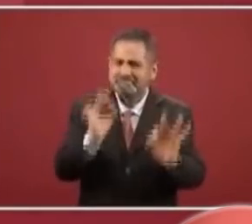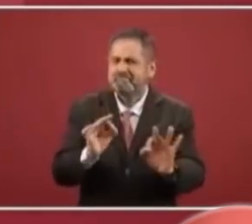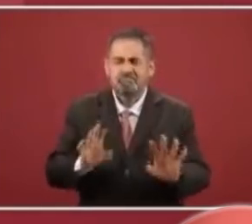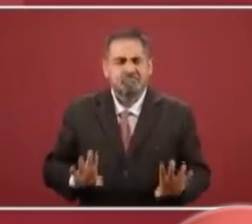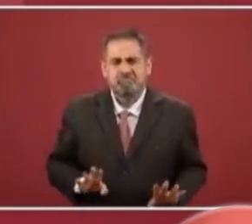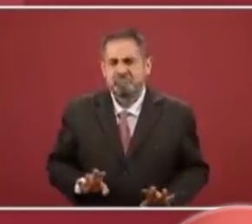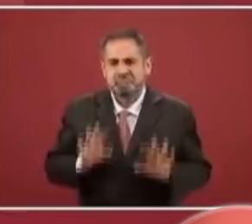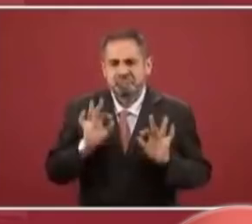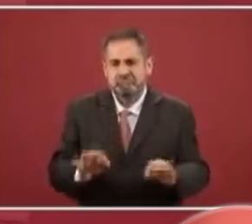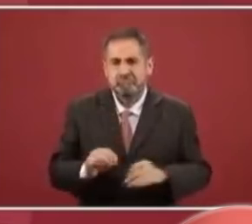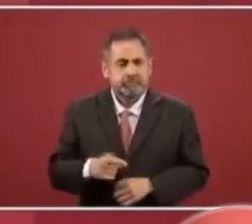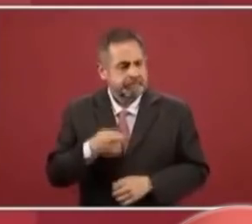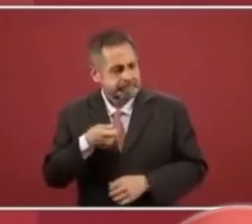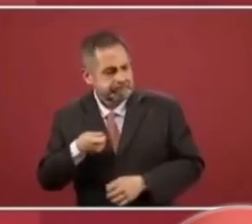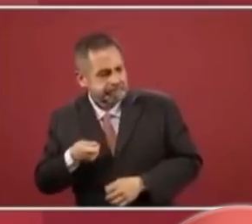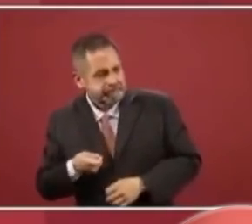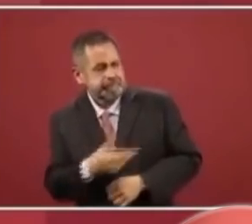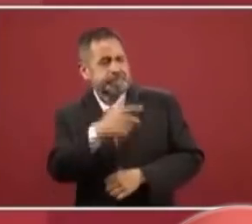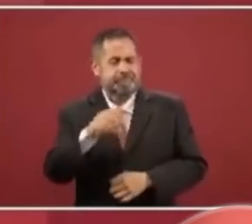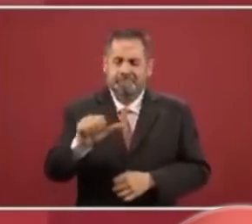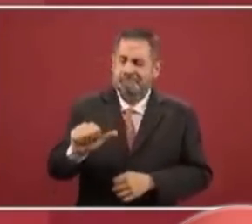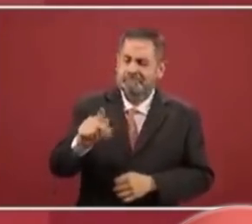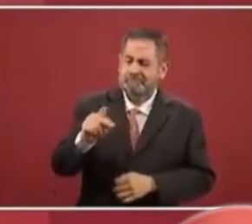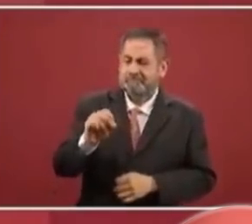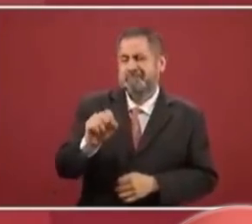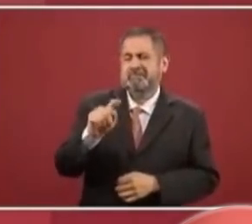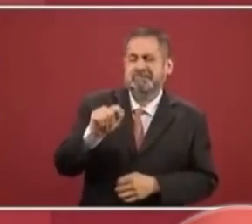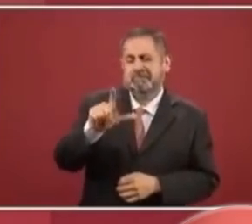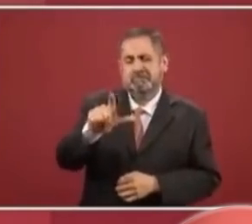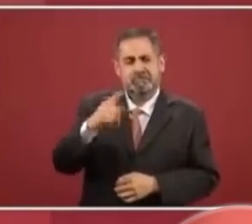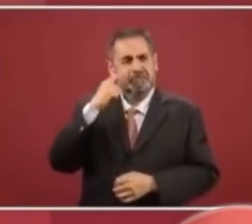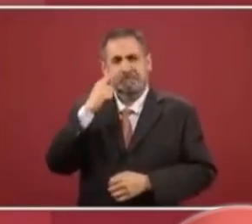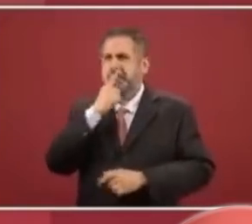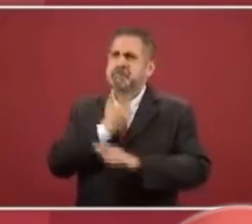eso, apóstol de la democracia,